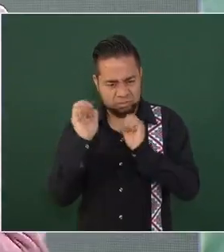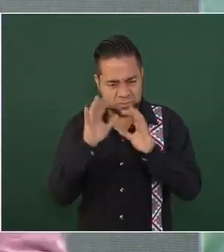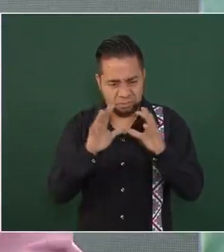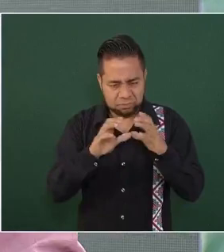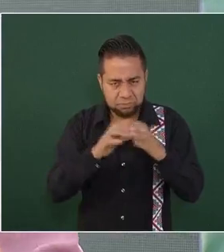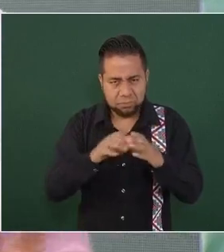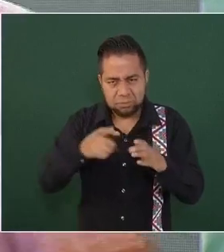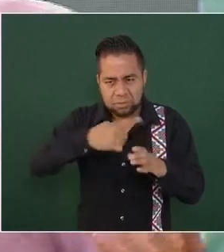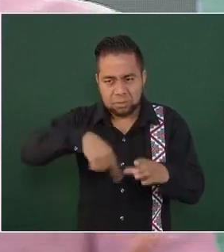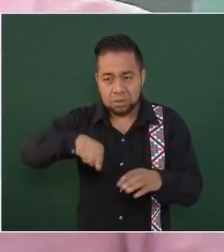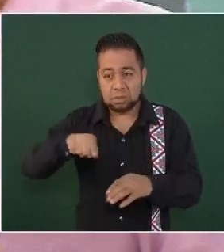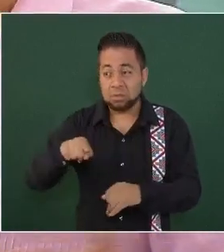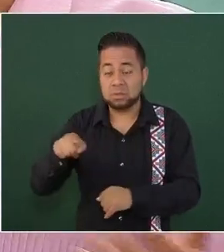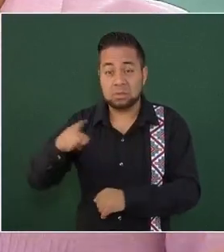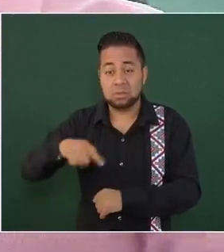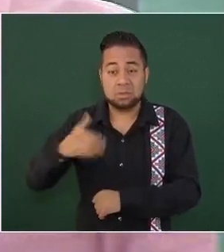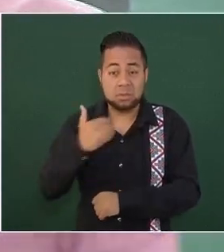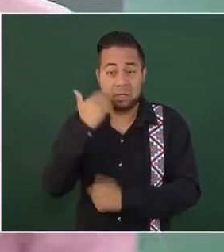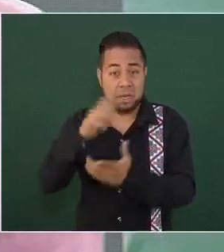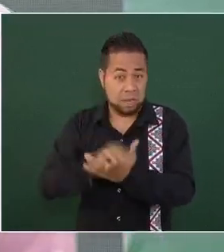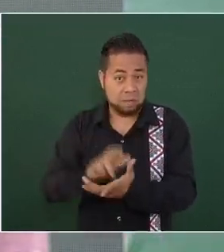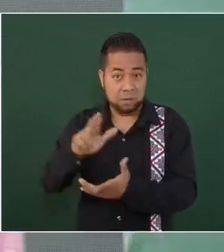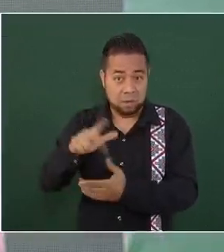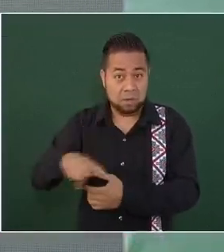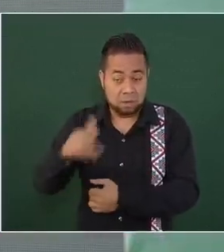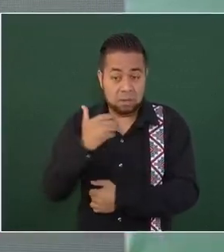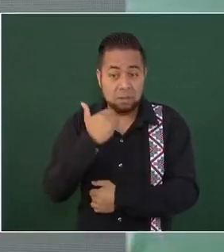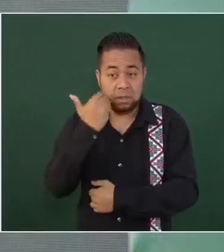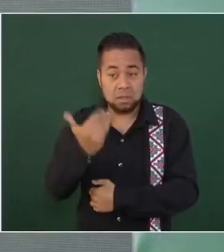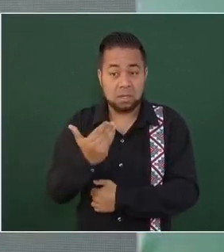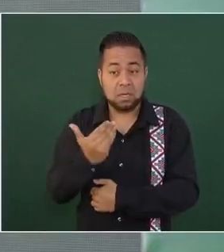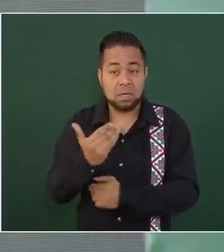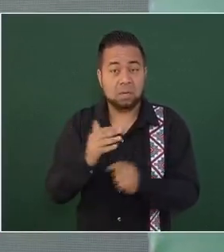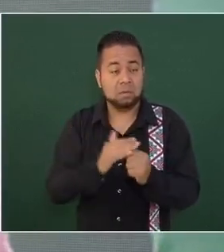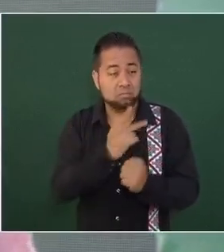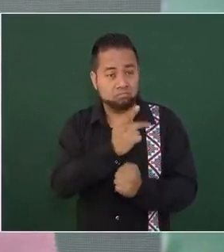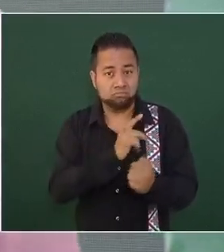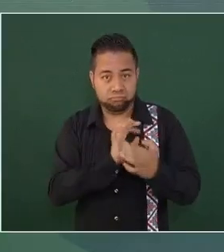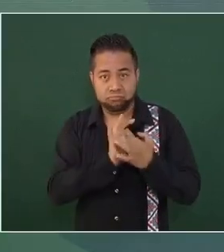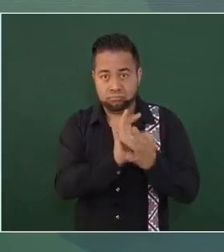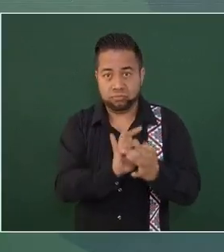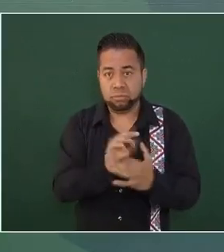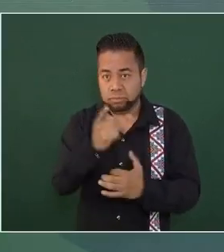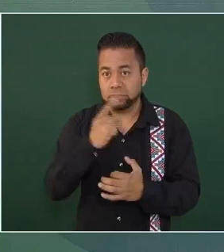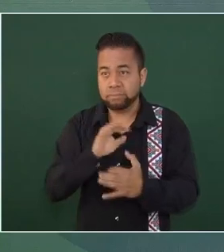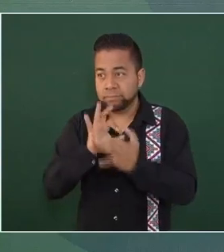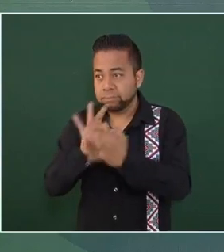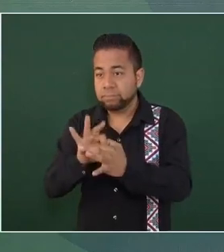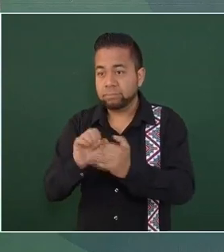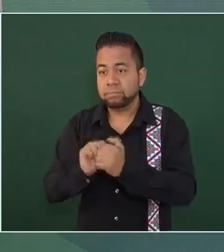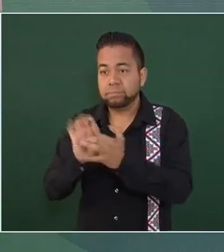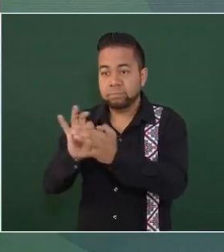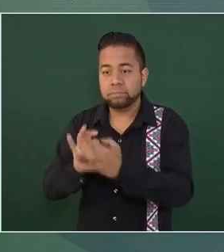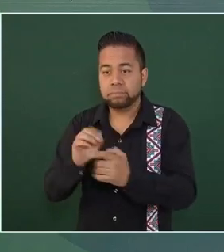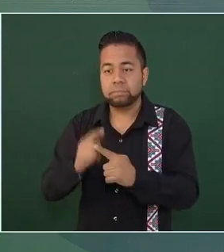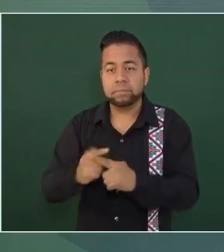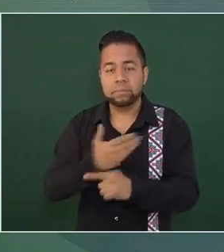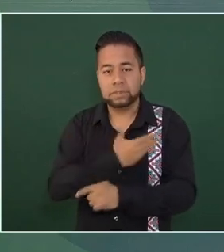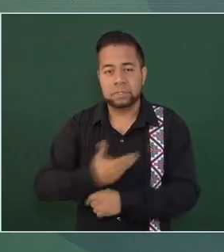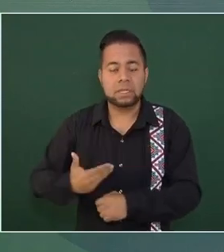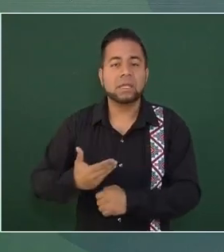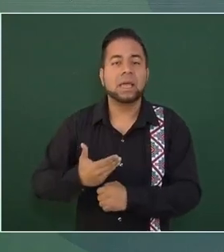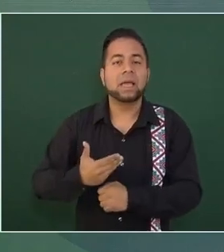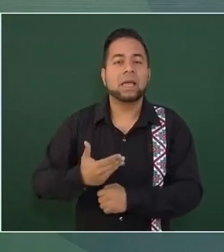buscaban la mayoría reuniones bilaterales con el presidente de China